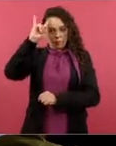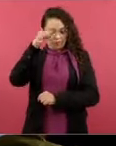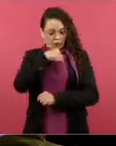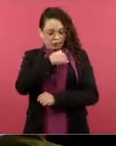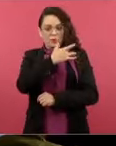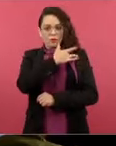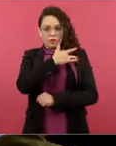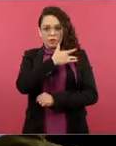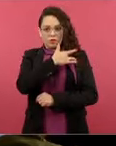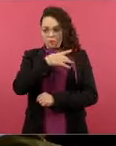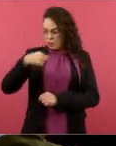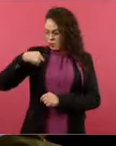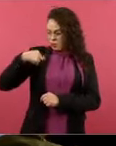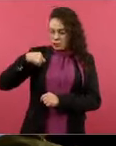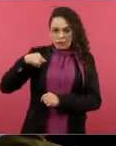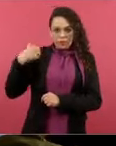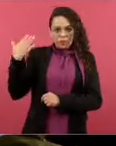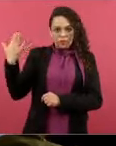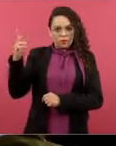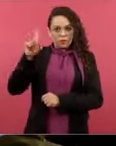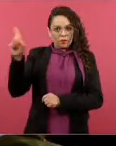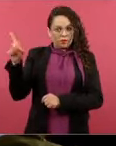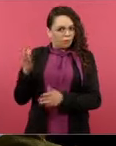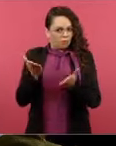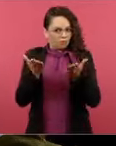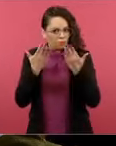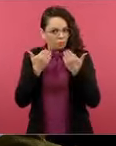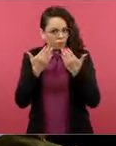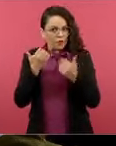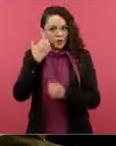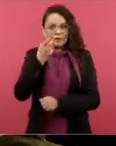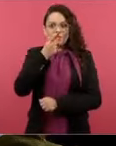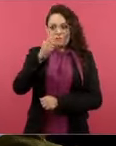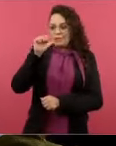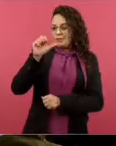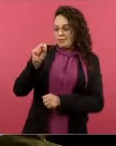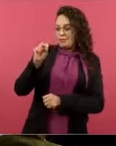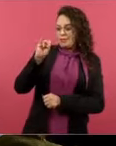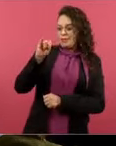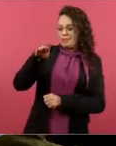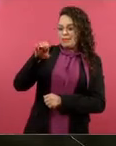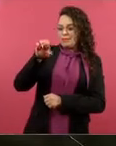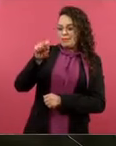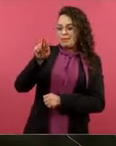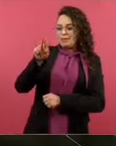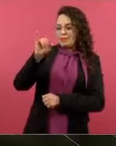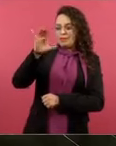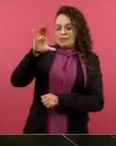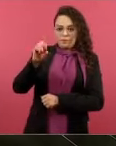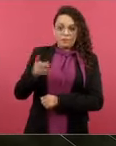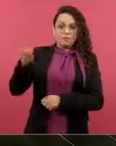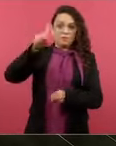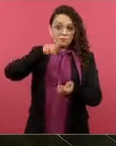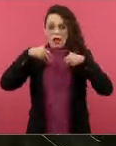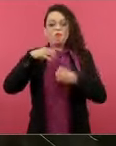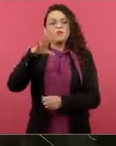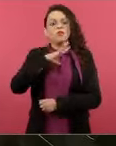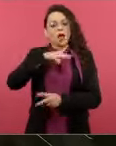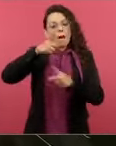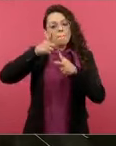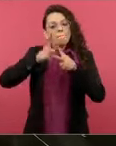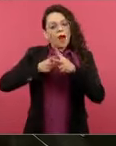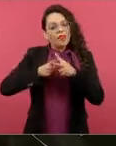no. Entonces, es esta parte de que nuestra realidad, las matemáticas, están presentes en todo momento.